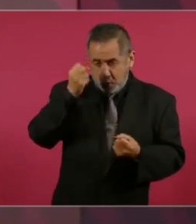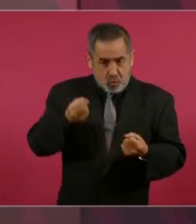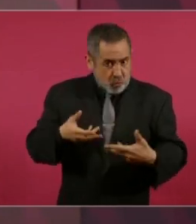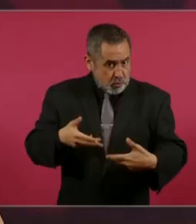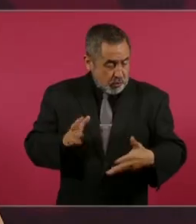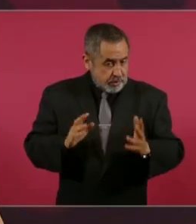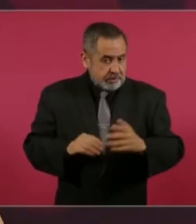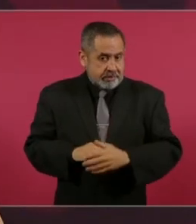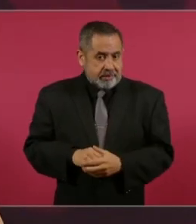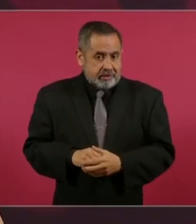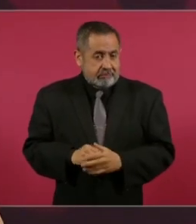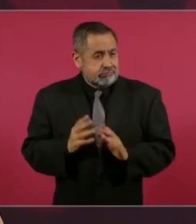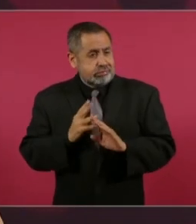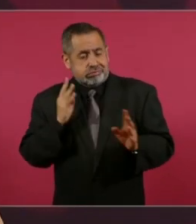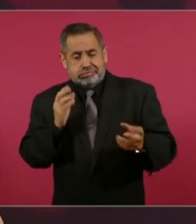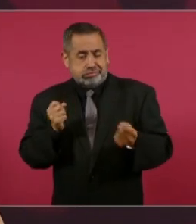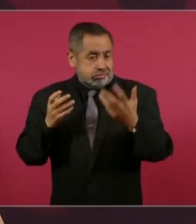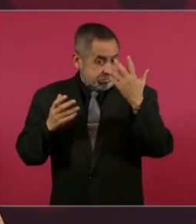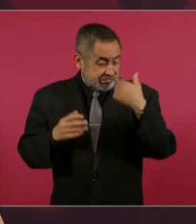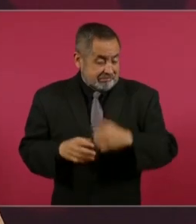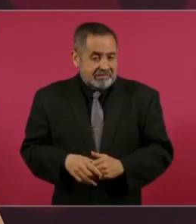Está en